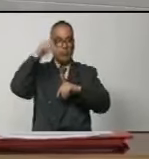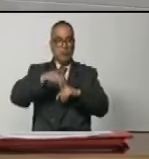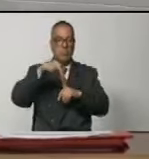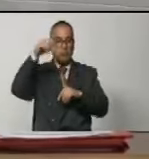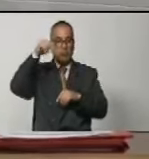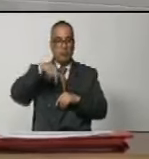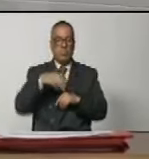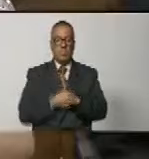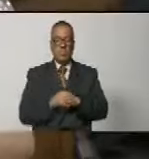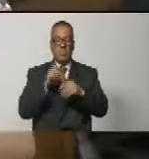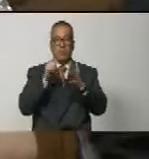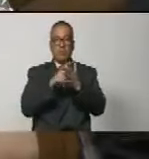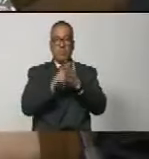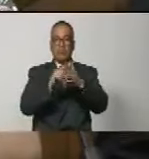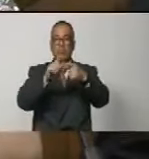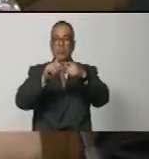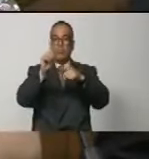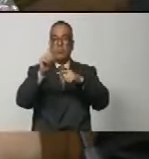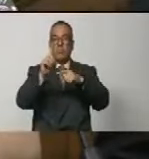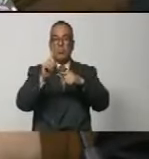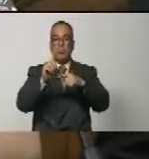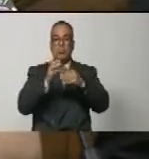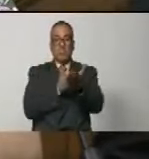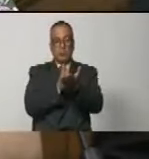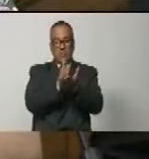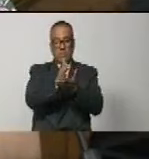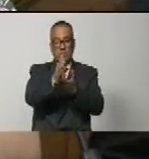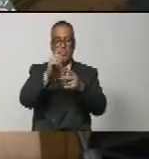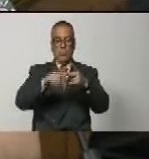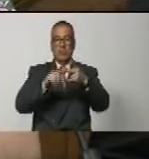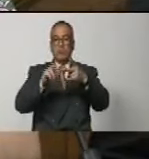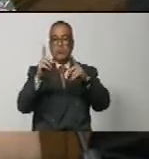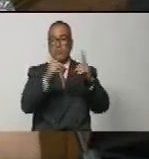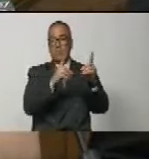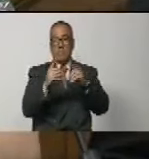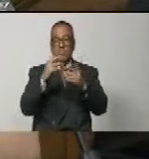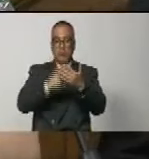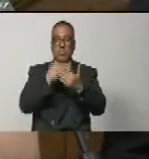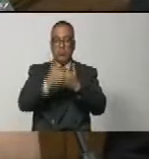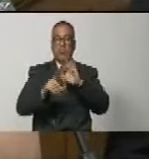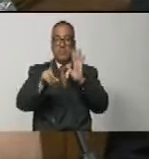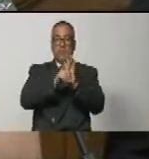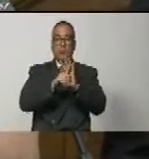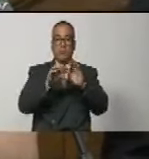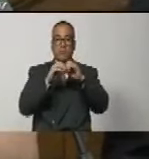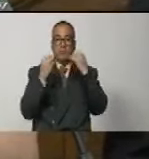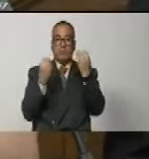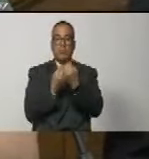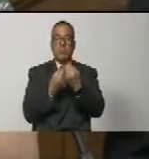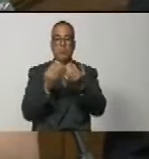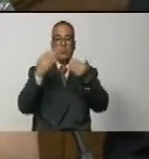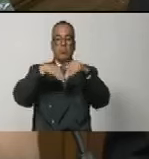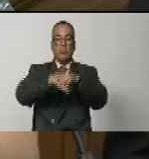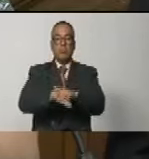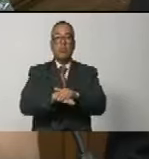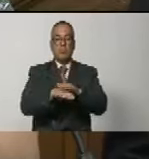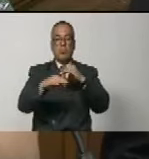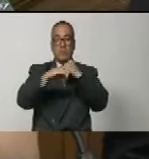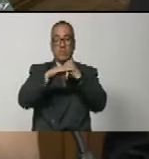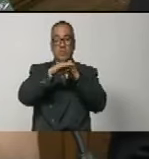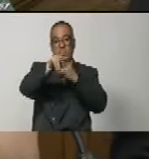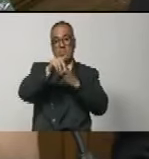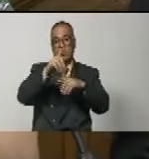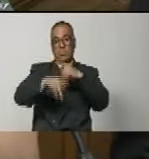de hoy. Punto número uno. Continuación de la segunda discusión del proyecto de ley orgánica para la inclusión, igualdad